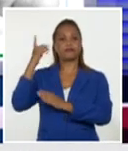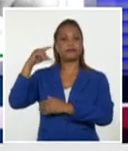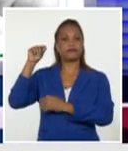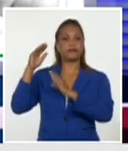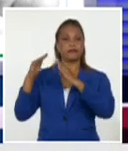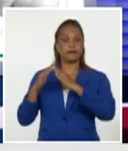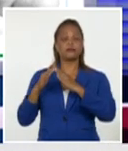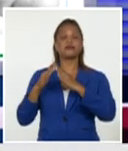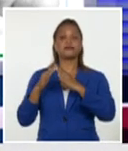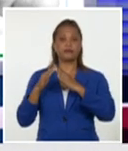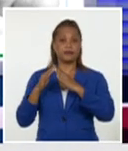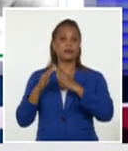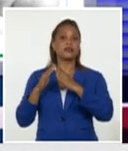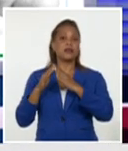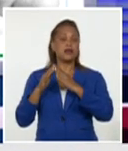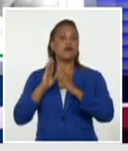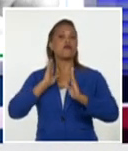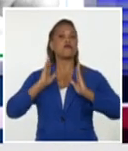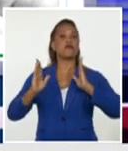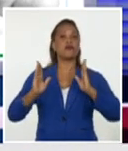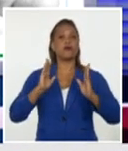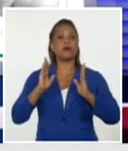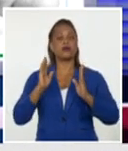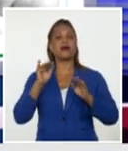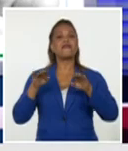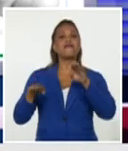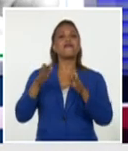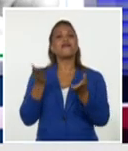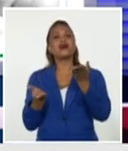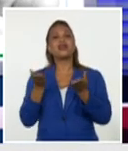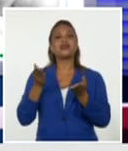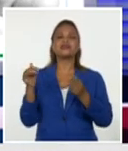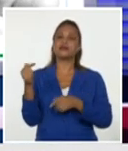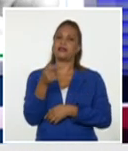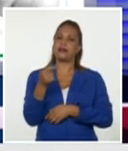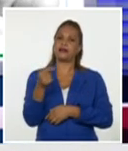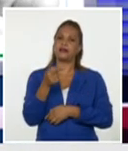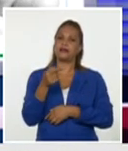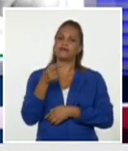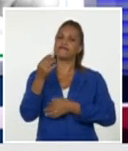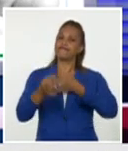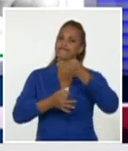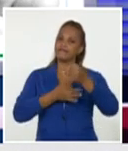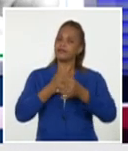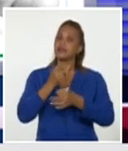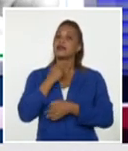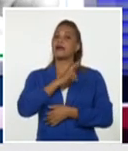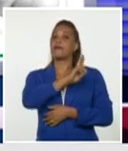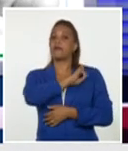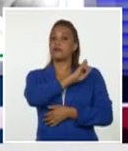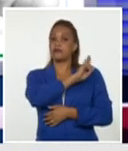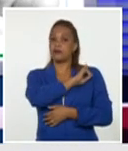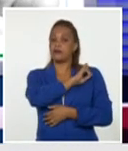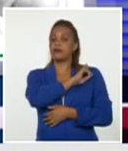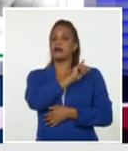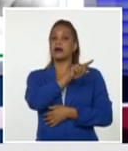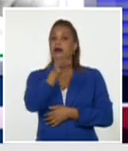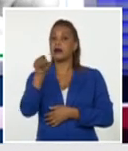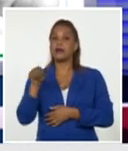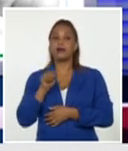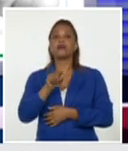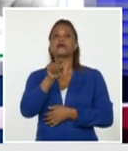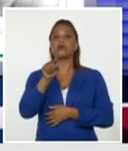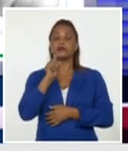una jornada de balance negativo. Por tanto, el llamado del experto a la autorresponsabilidad y a la disciplina ante